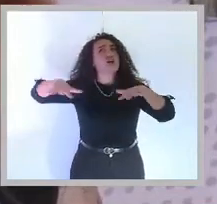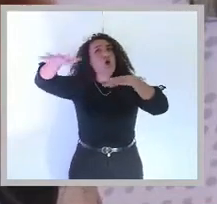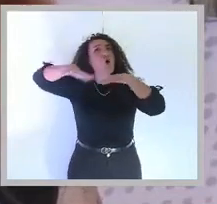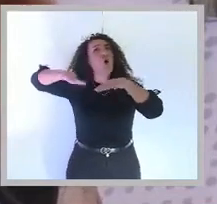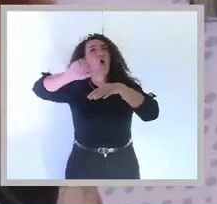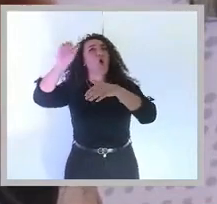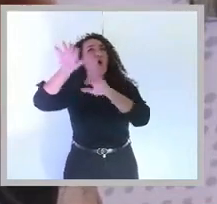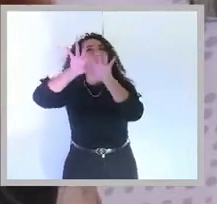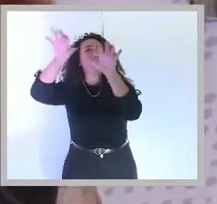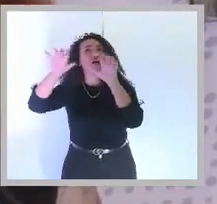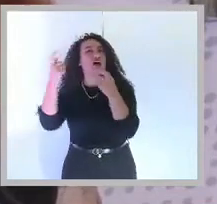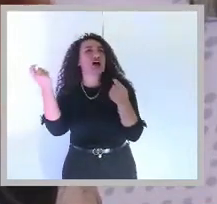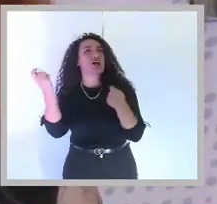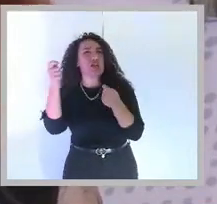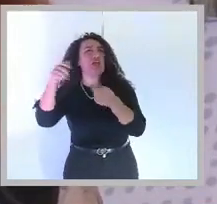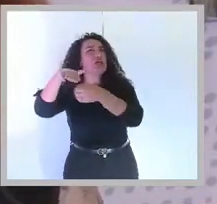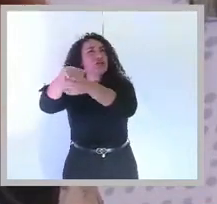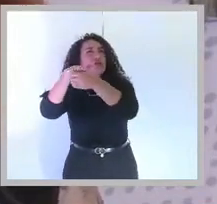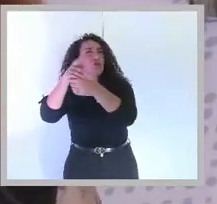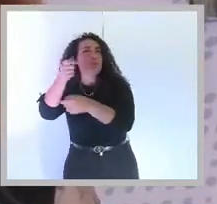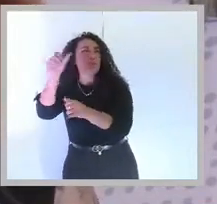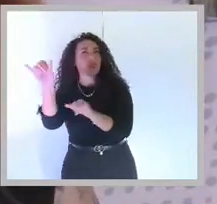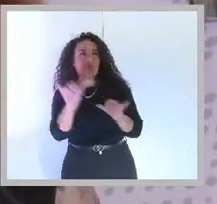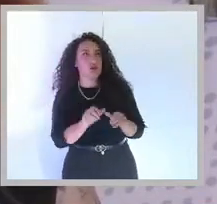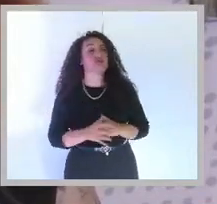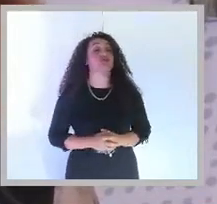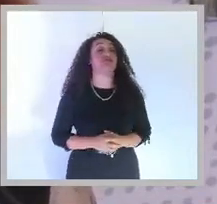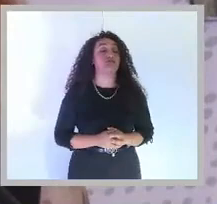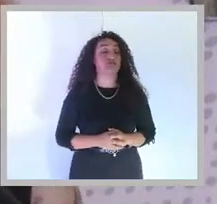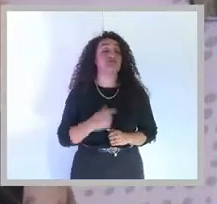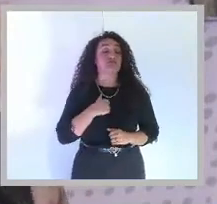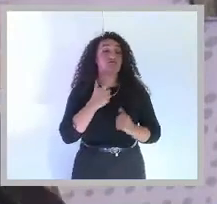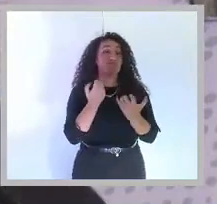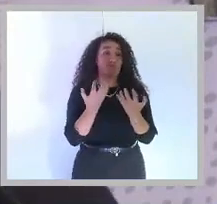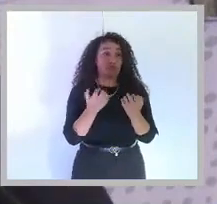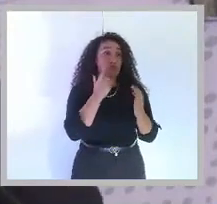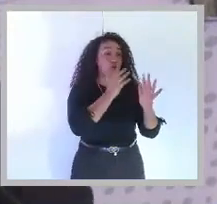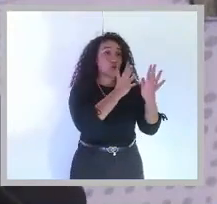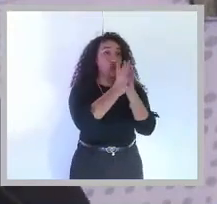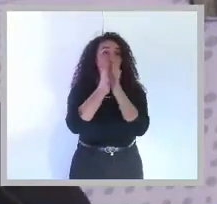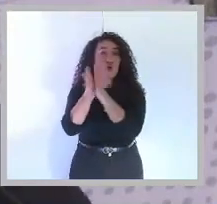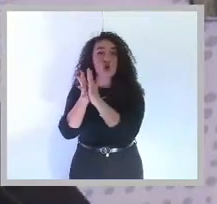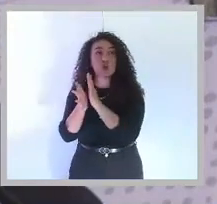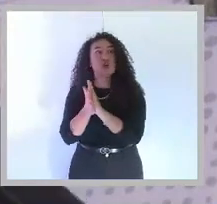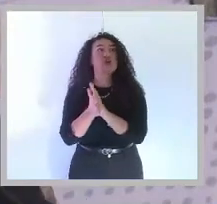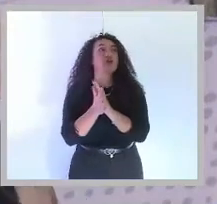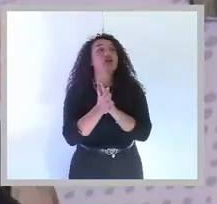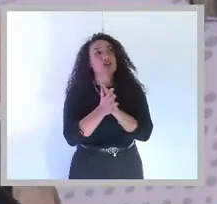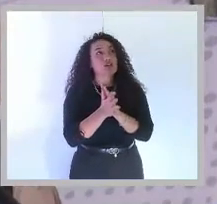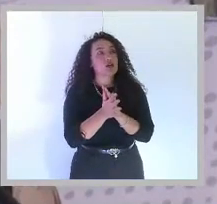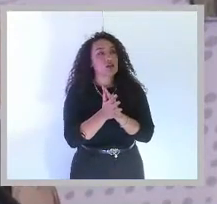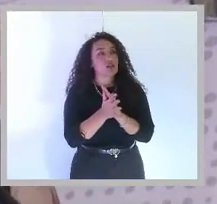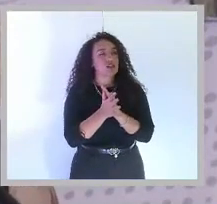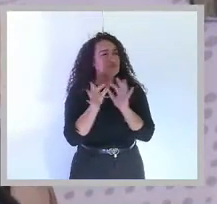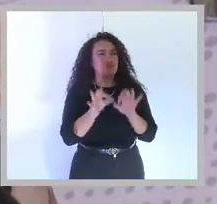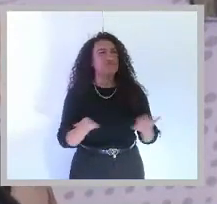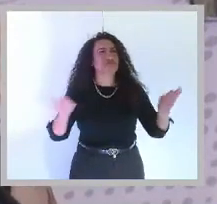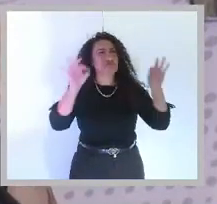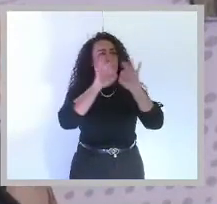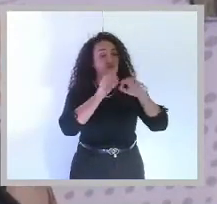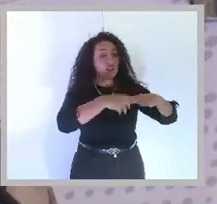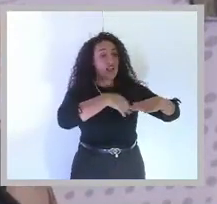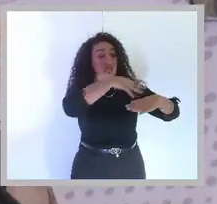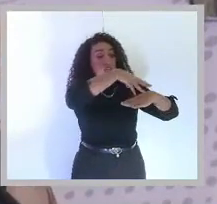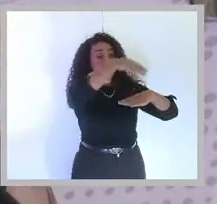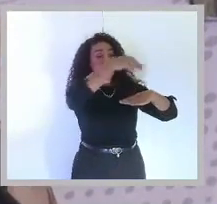similares. Quisiera dejarlos con un mensaje fundamental. En Suecia siempre